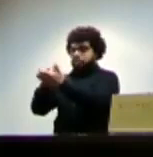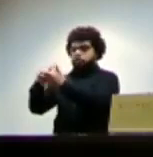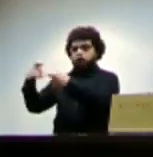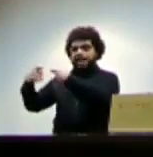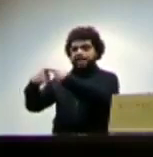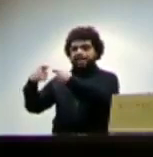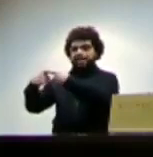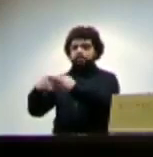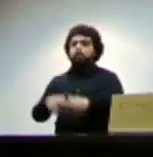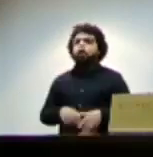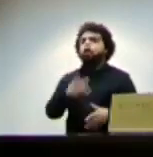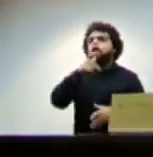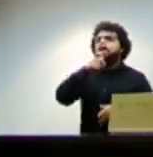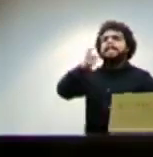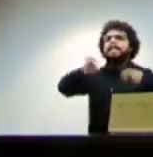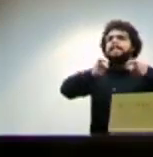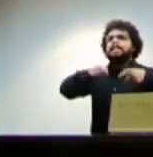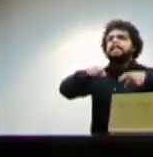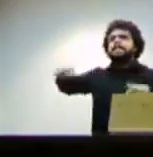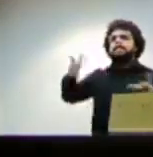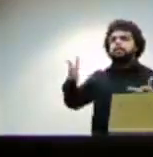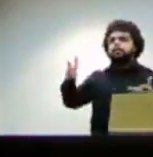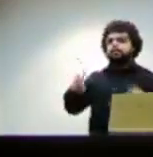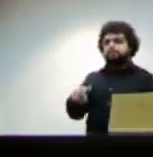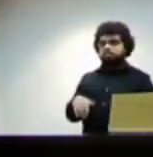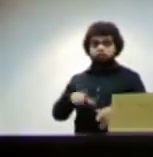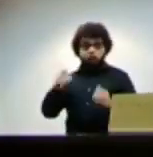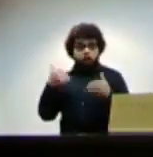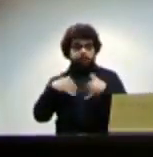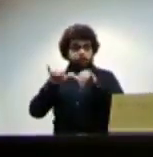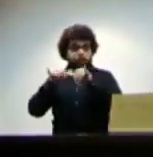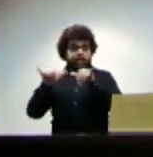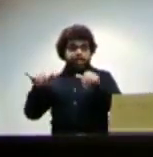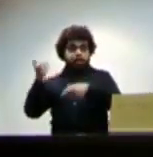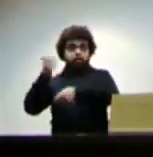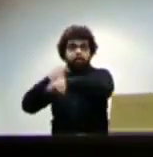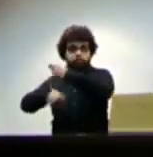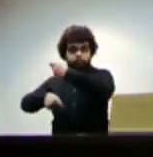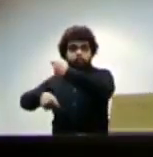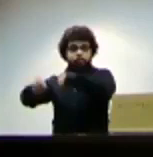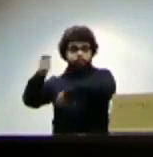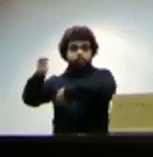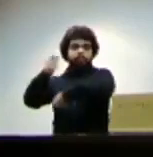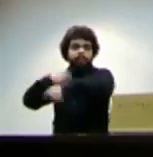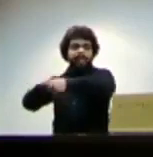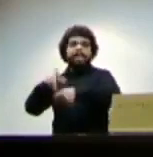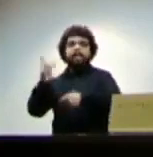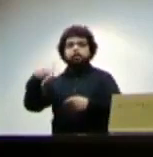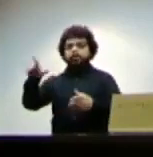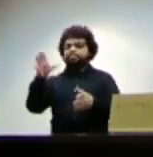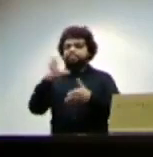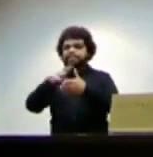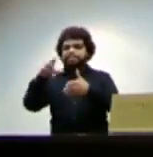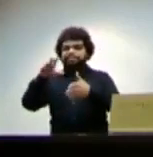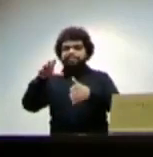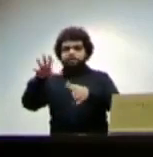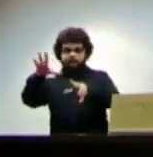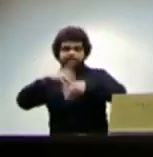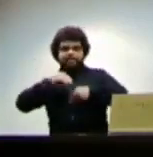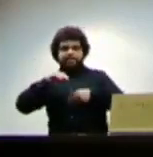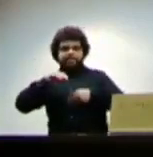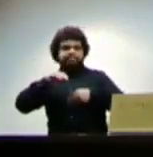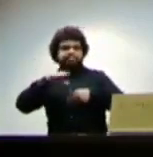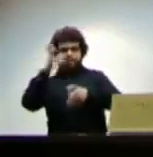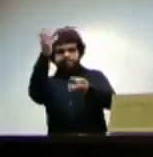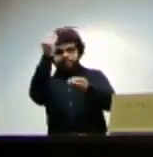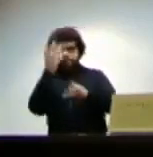allí? Ok, ahí tienen unos ingenieros de turno, ¿verdad? Que ellos reciben la información de primera mano. El que esté allí, con eso ustedes se comunican.